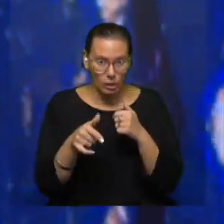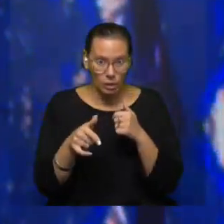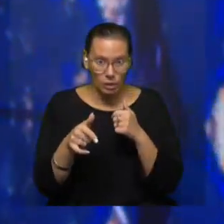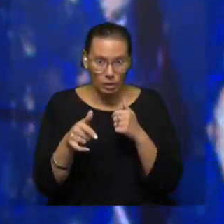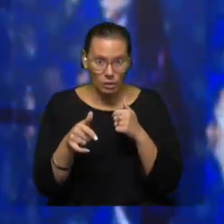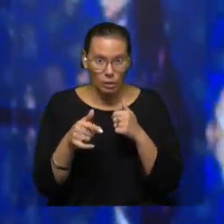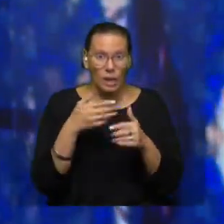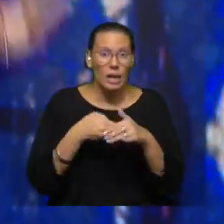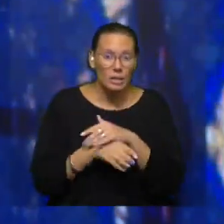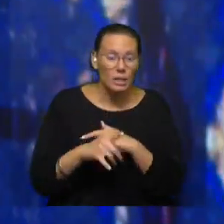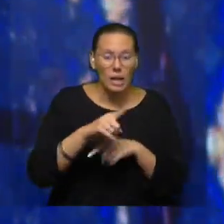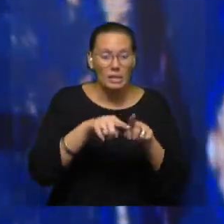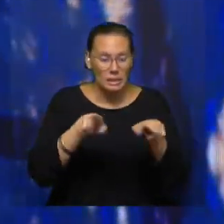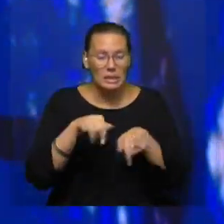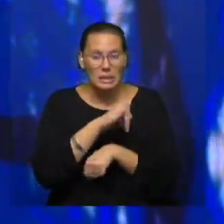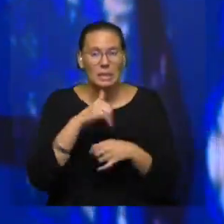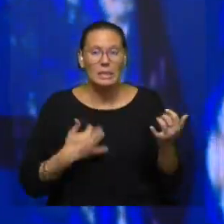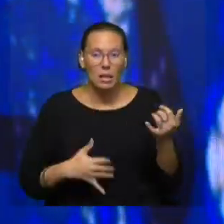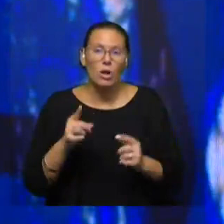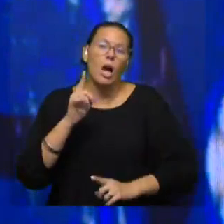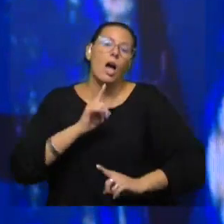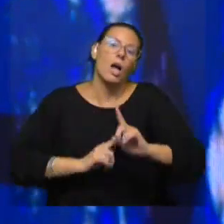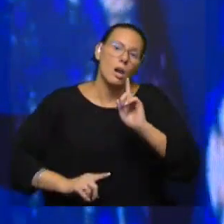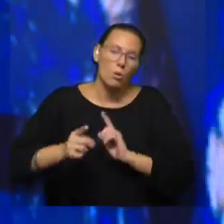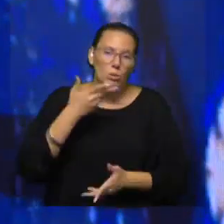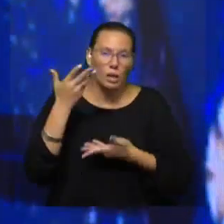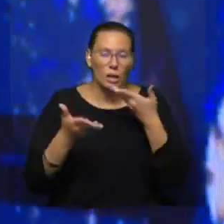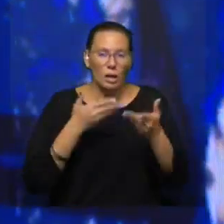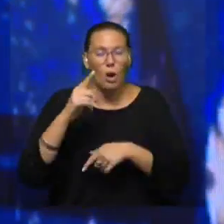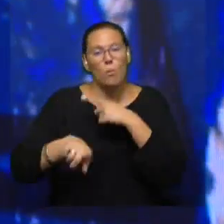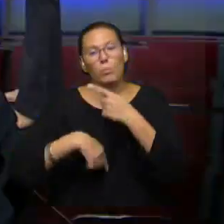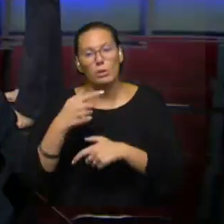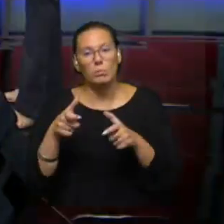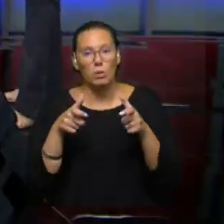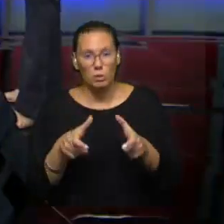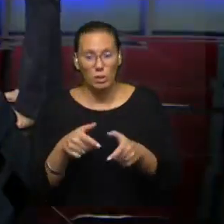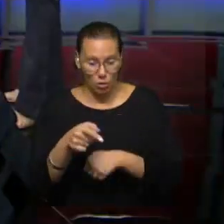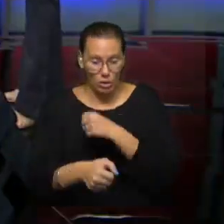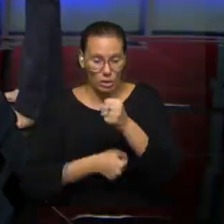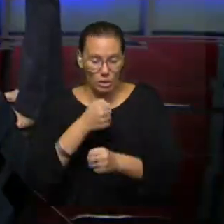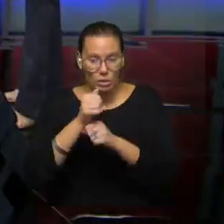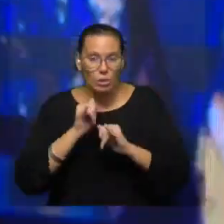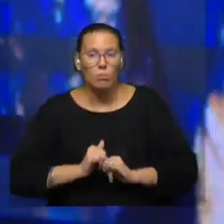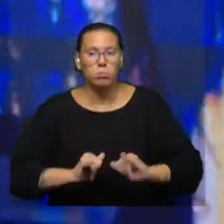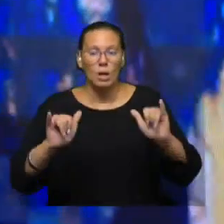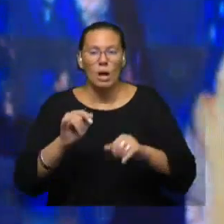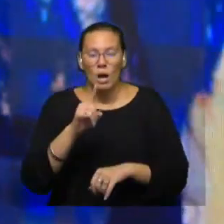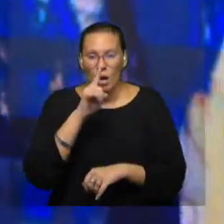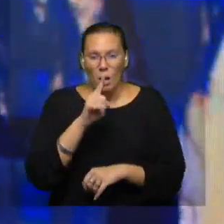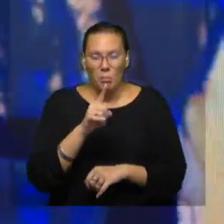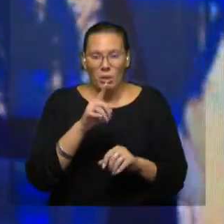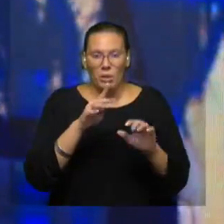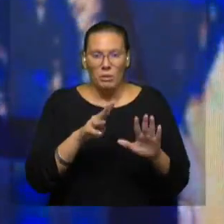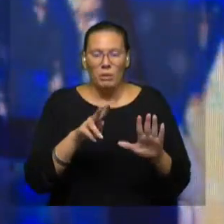del hall de la Sala Zitarrosa y algunos temas que ya van a salir en el próximo disco que sale este año, que se llama